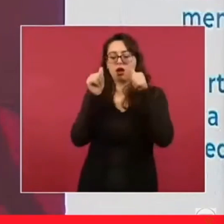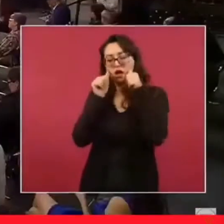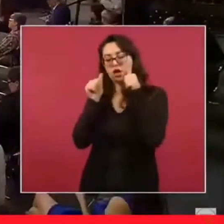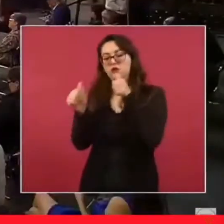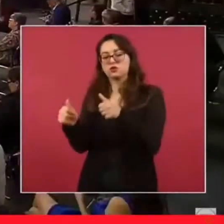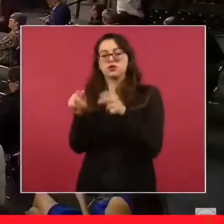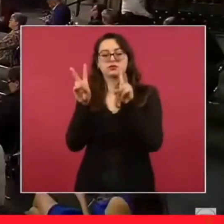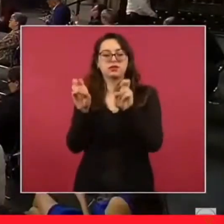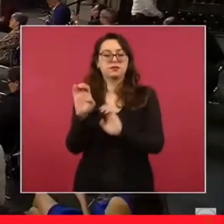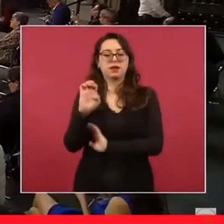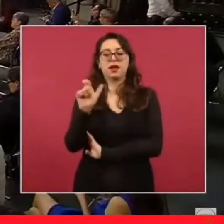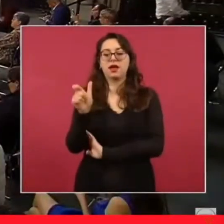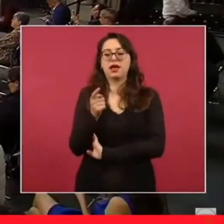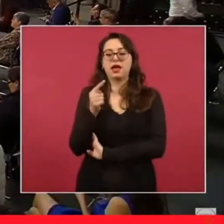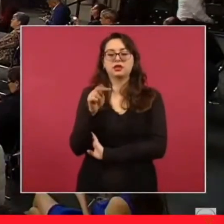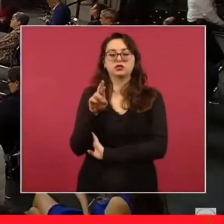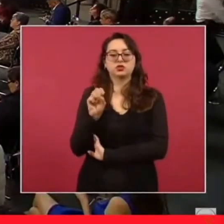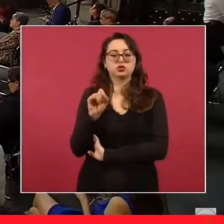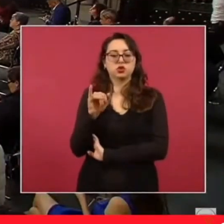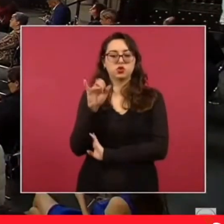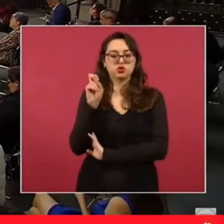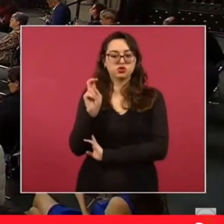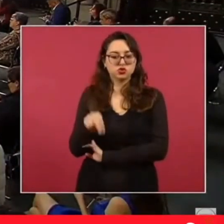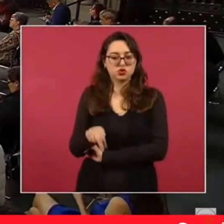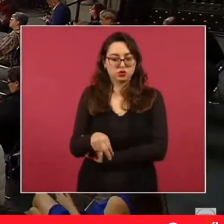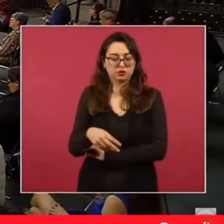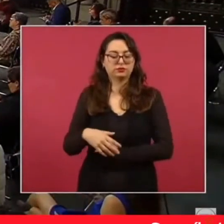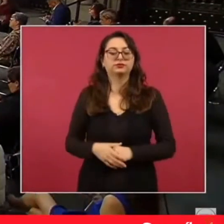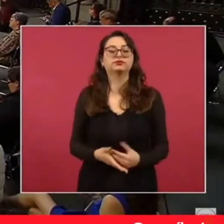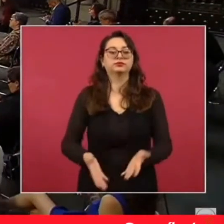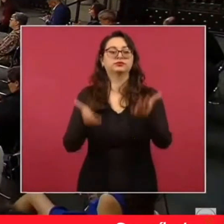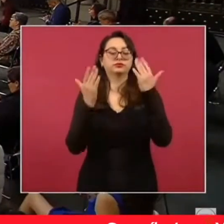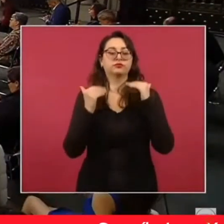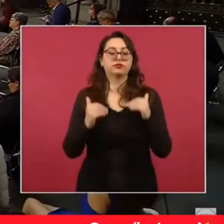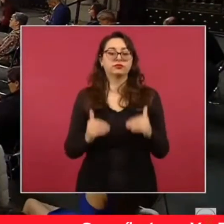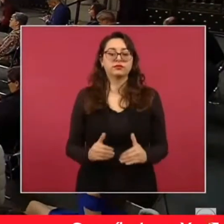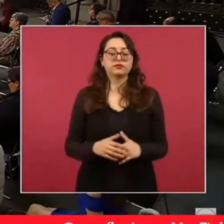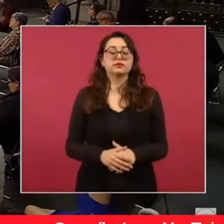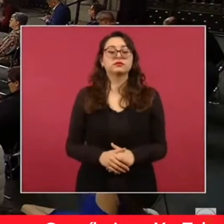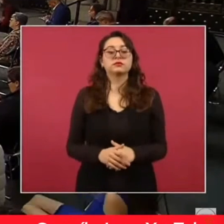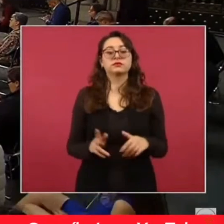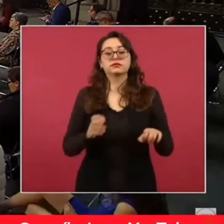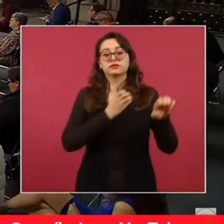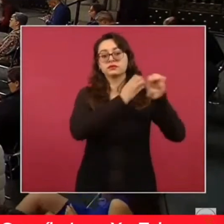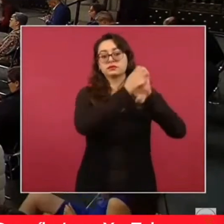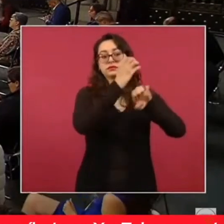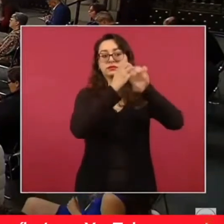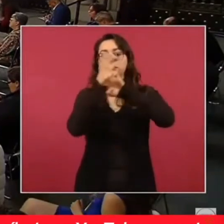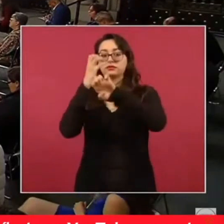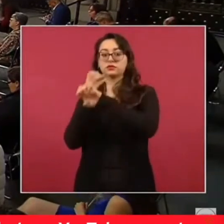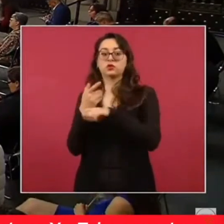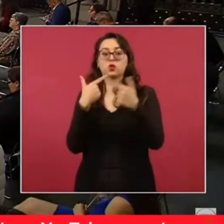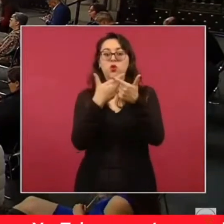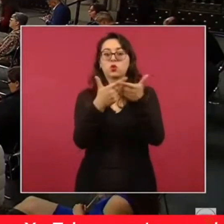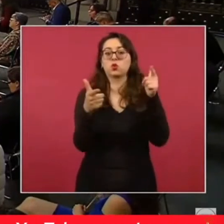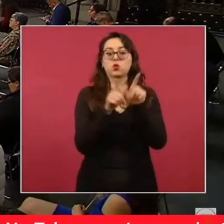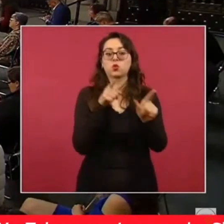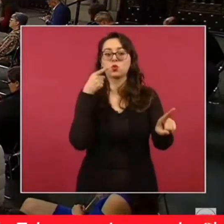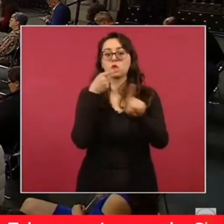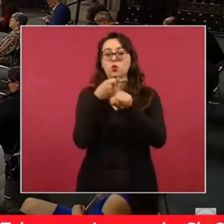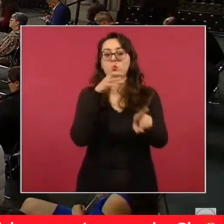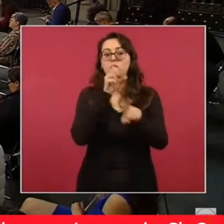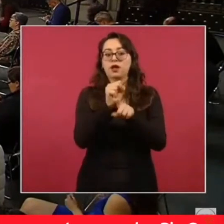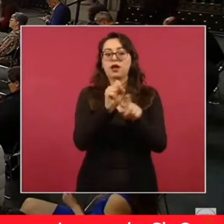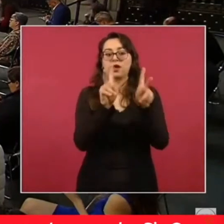extorsión en el país aquí vienen algunos de los avances de las tareas que hacen las mesas de paz sobre todo alrededor de